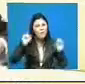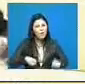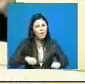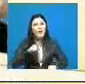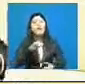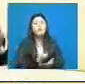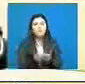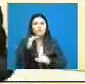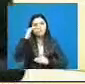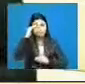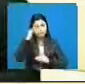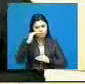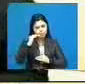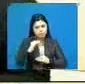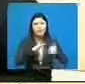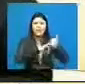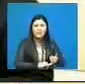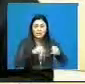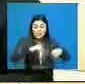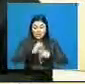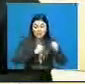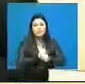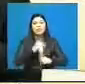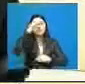Hemos reducido esa dependencia este año al